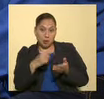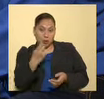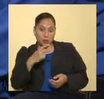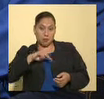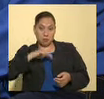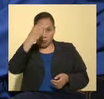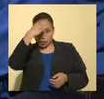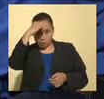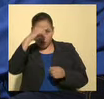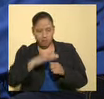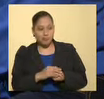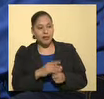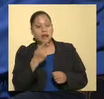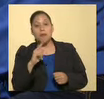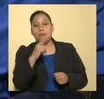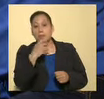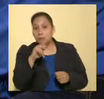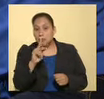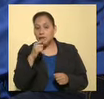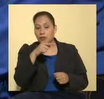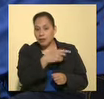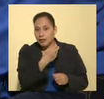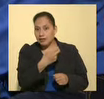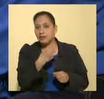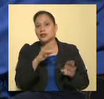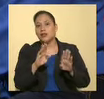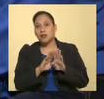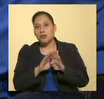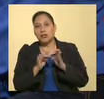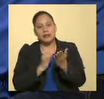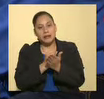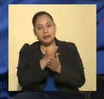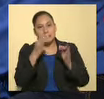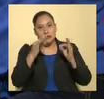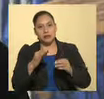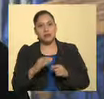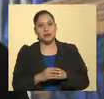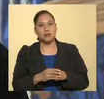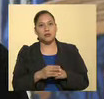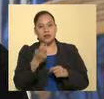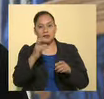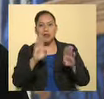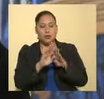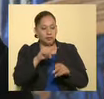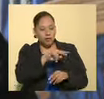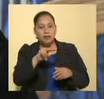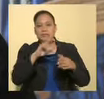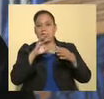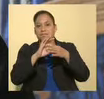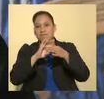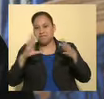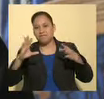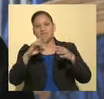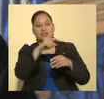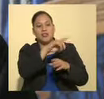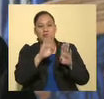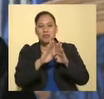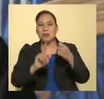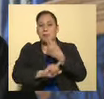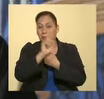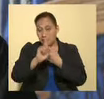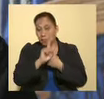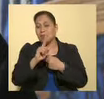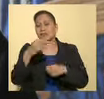ahí es donde empieza a jugar su papel decisivo, es lo que arruina las relaciones sociales, lo que arruina las